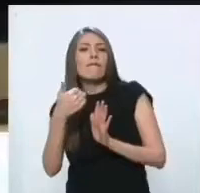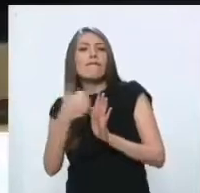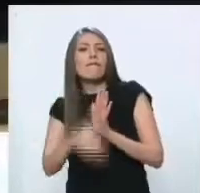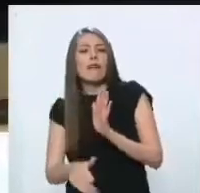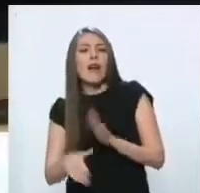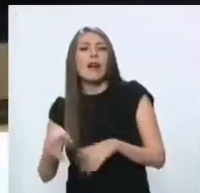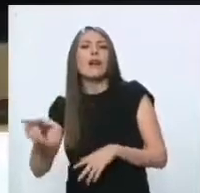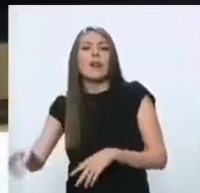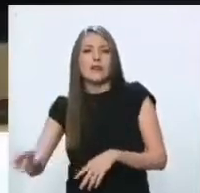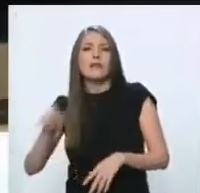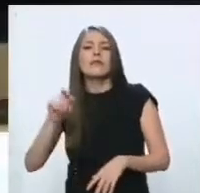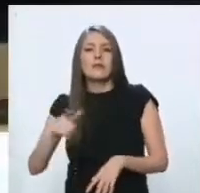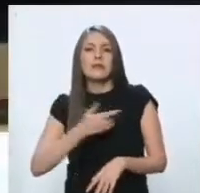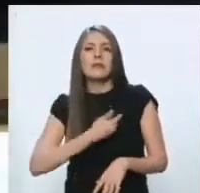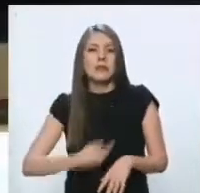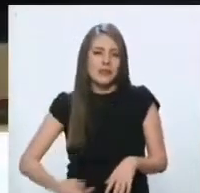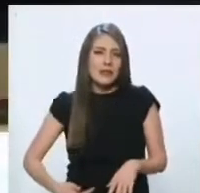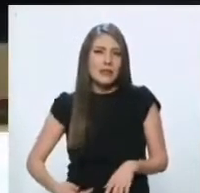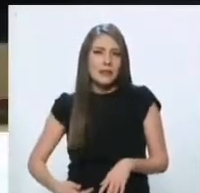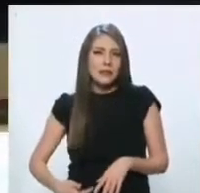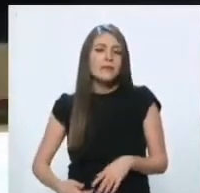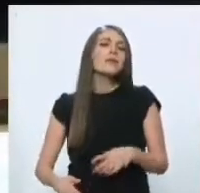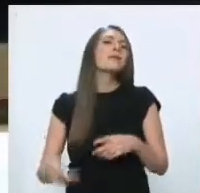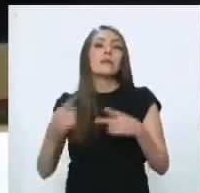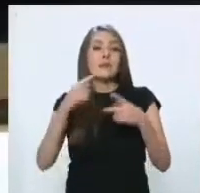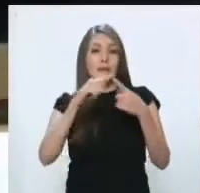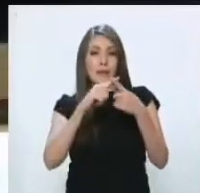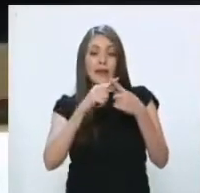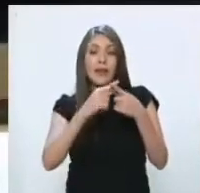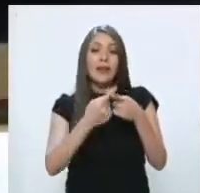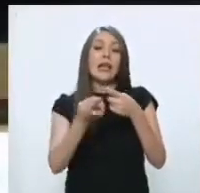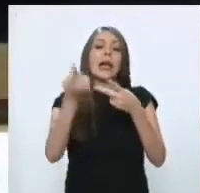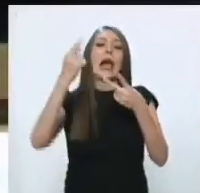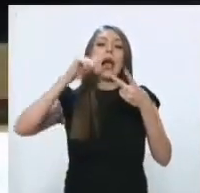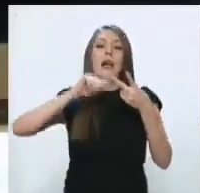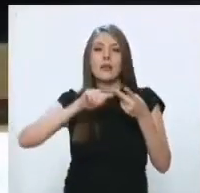eso me lleva al segundo punto, a quienes criticamos.